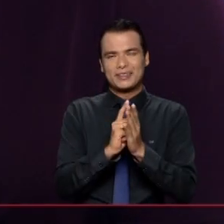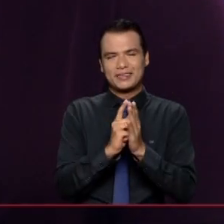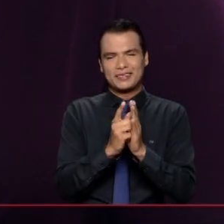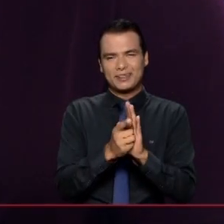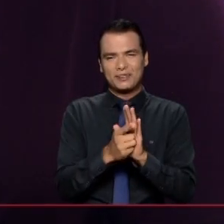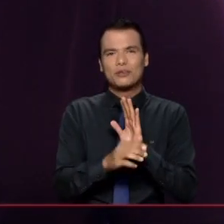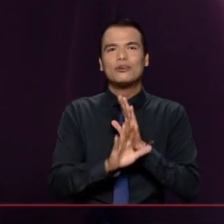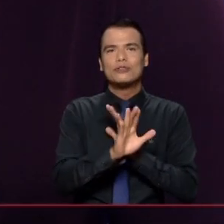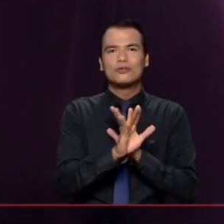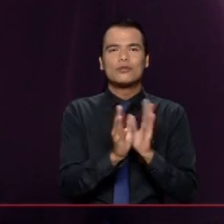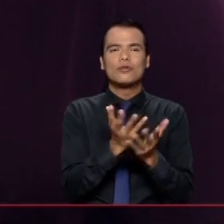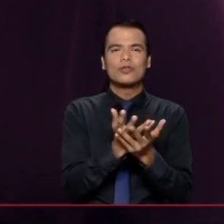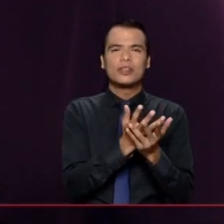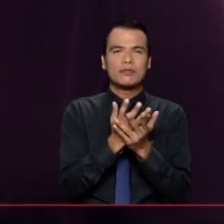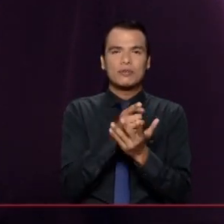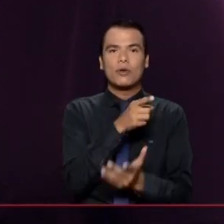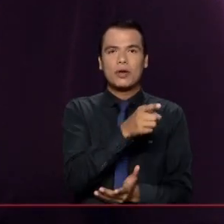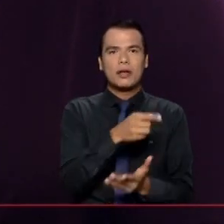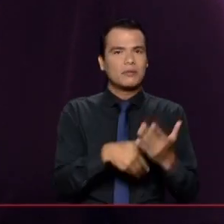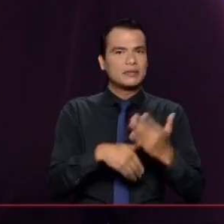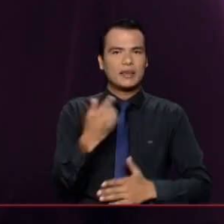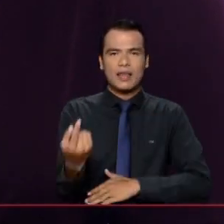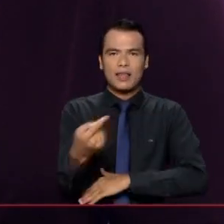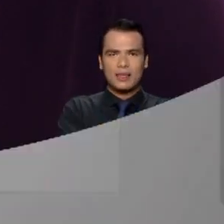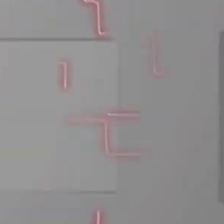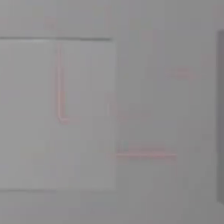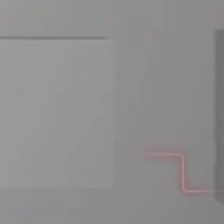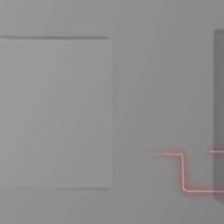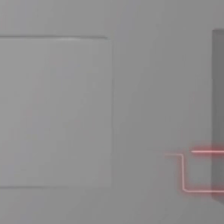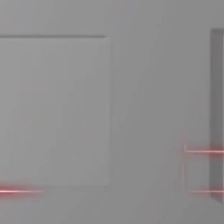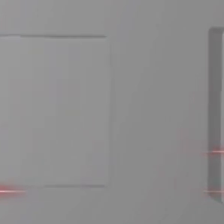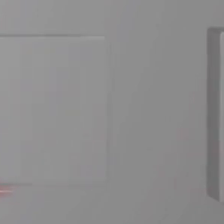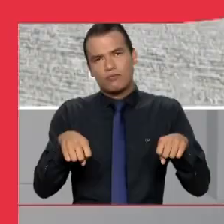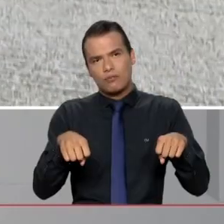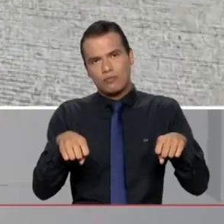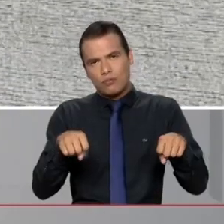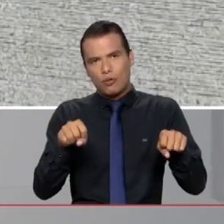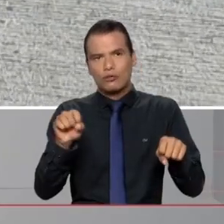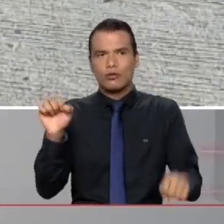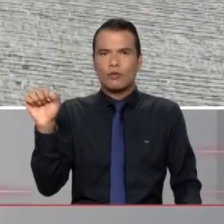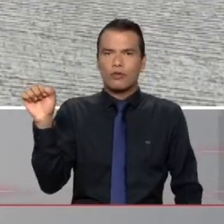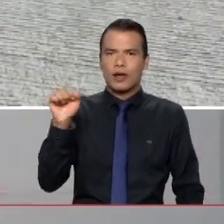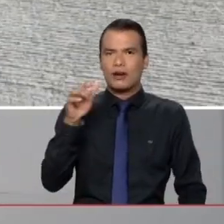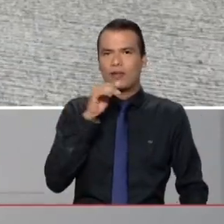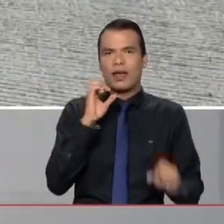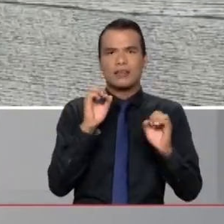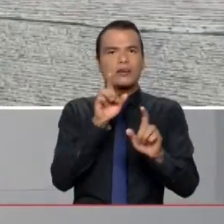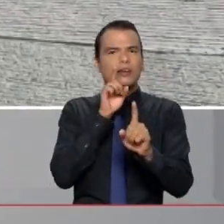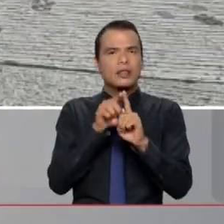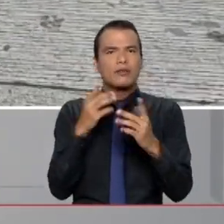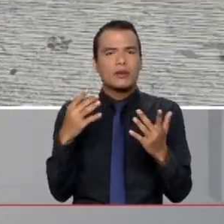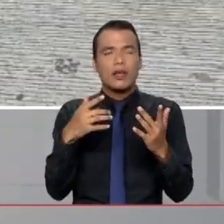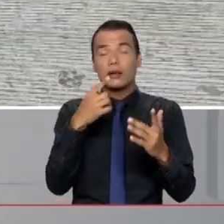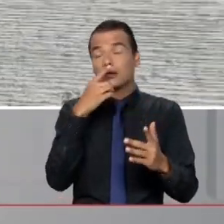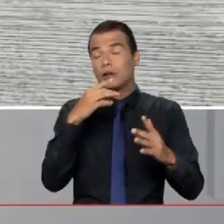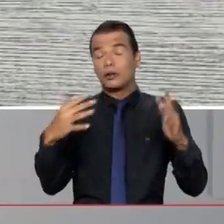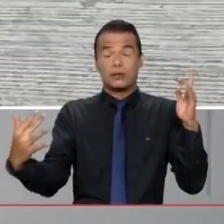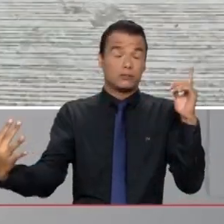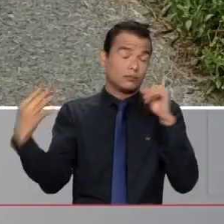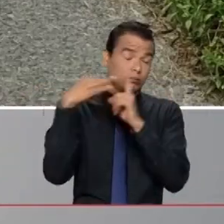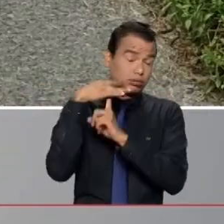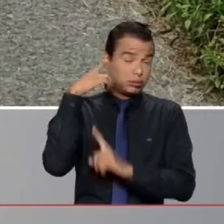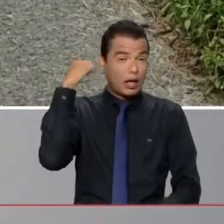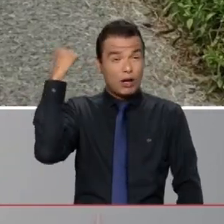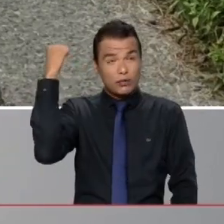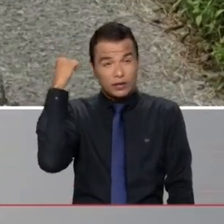Inició en Quibdó el día sin carro ni moto, que pretende reducir los niveles de contaminación auditiva y ambiental en la capital chocoana.